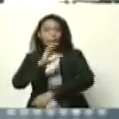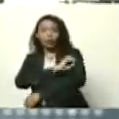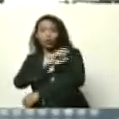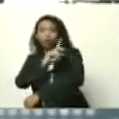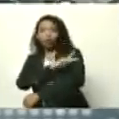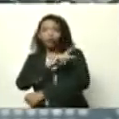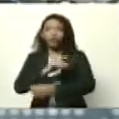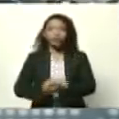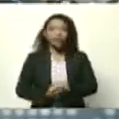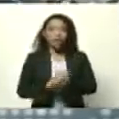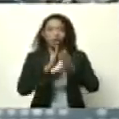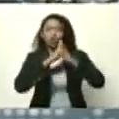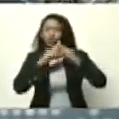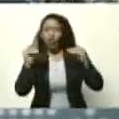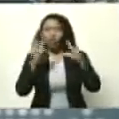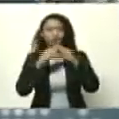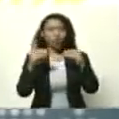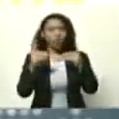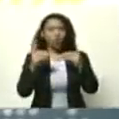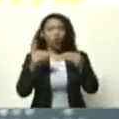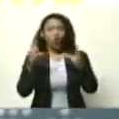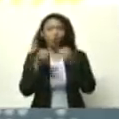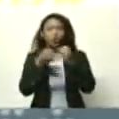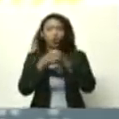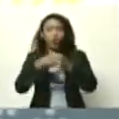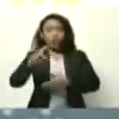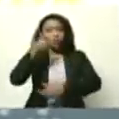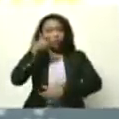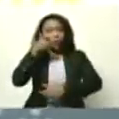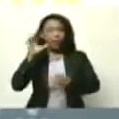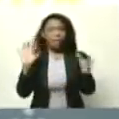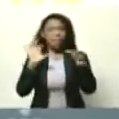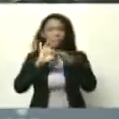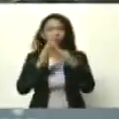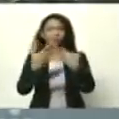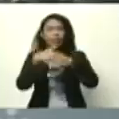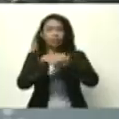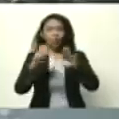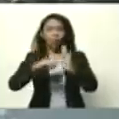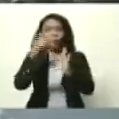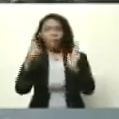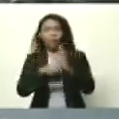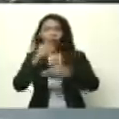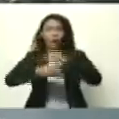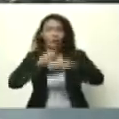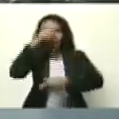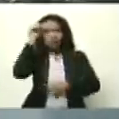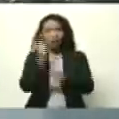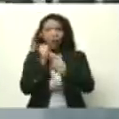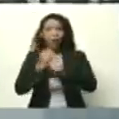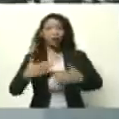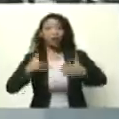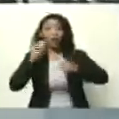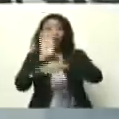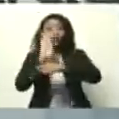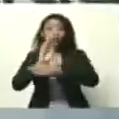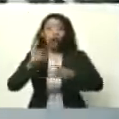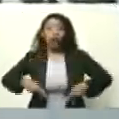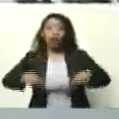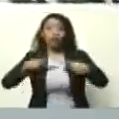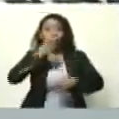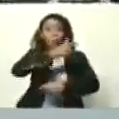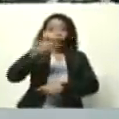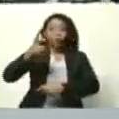civil, bueno, todos los organismos de seguridad articulados para garantizar, justamente para salvar vidas. Me